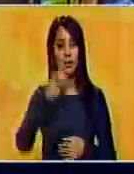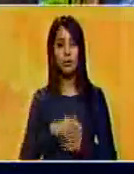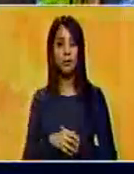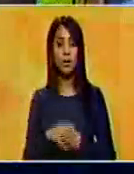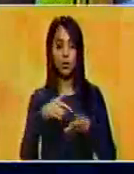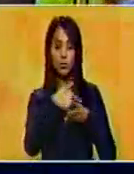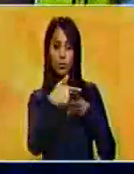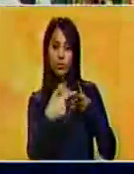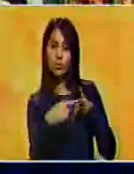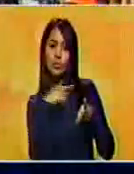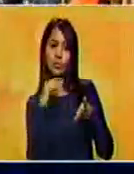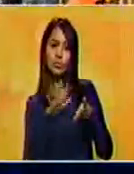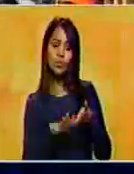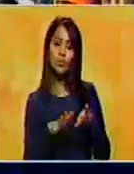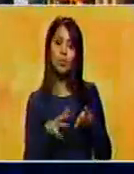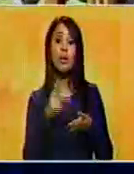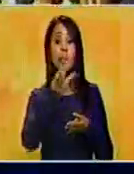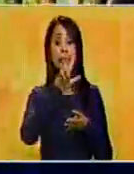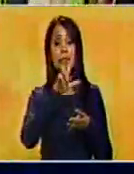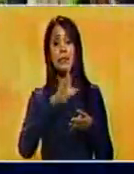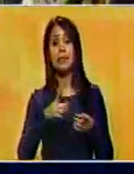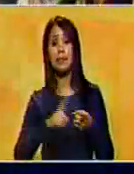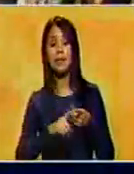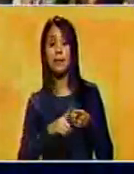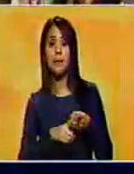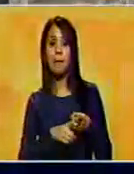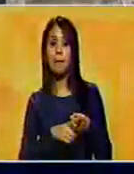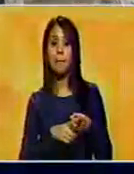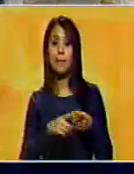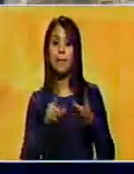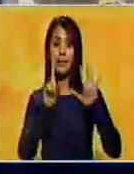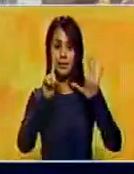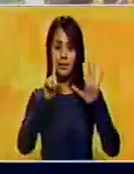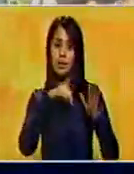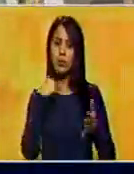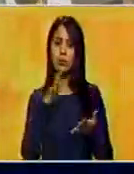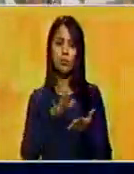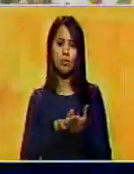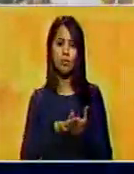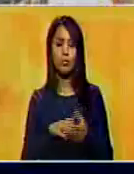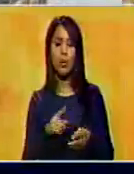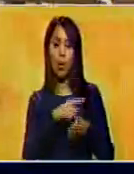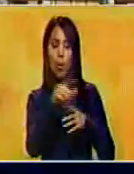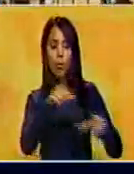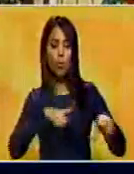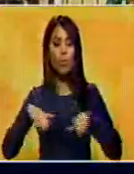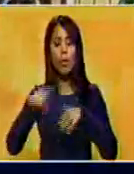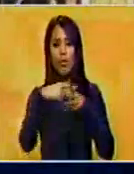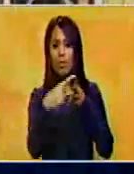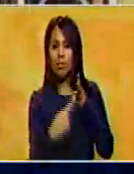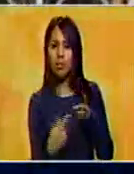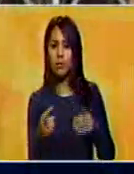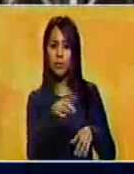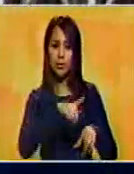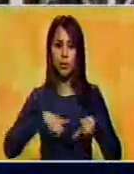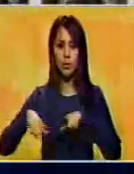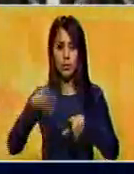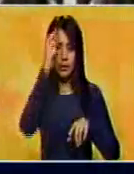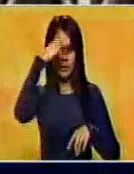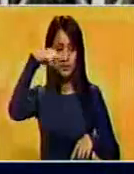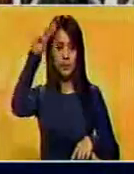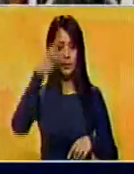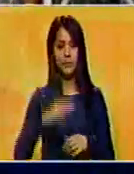45 en puebla 13 en el estado de mexico 6 en guerrero y una en oaxaca con el paso de los días